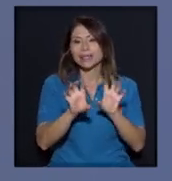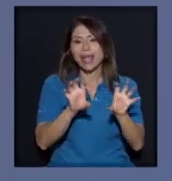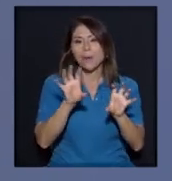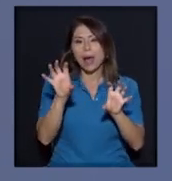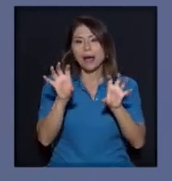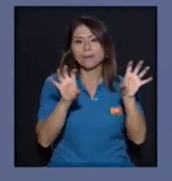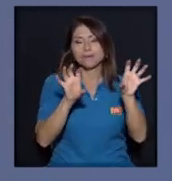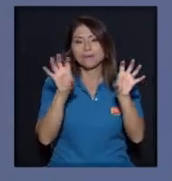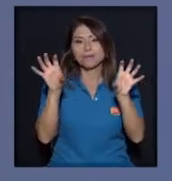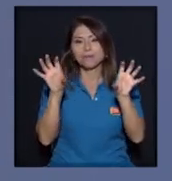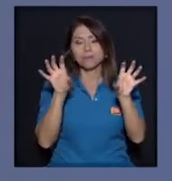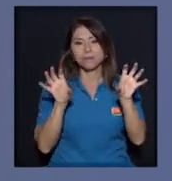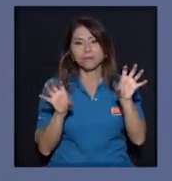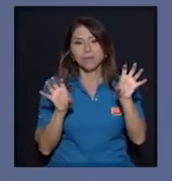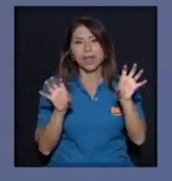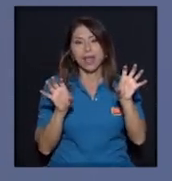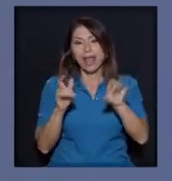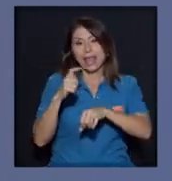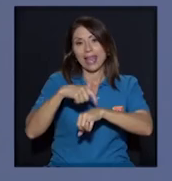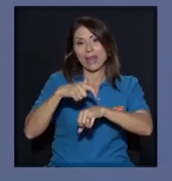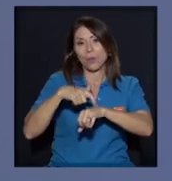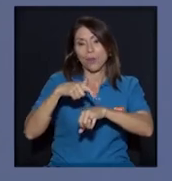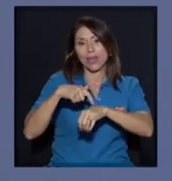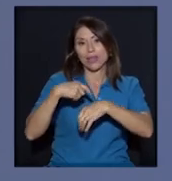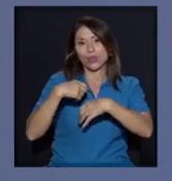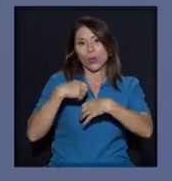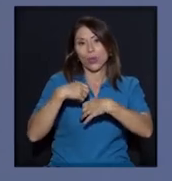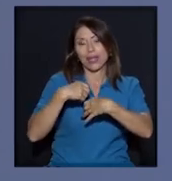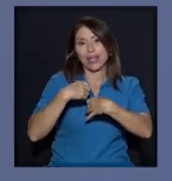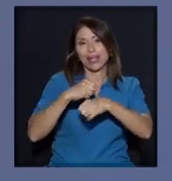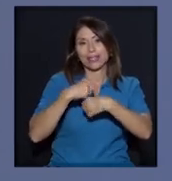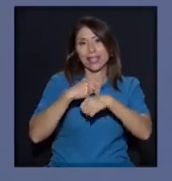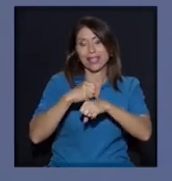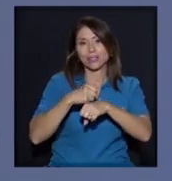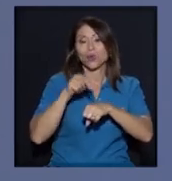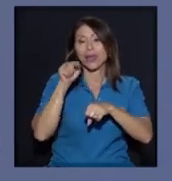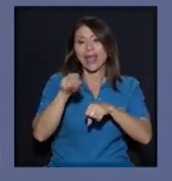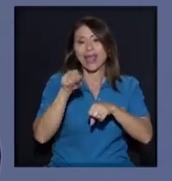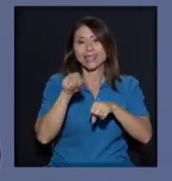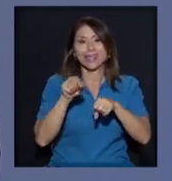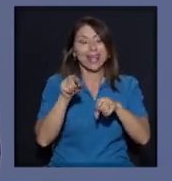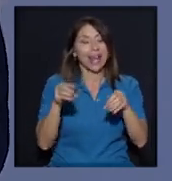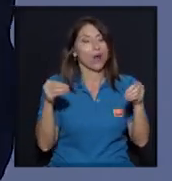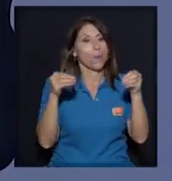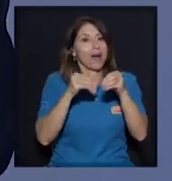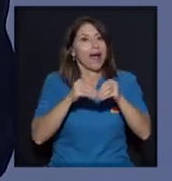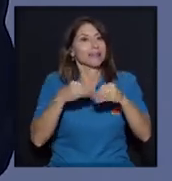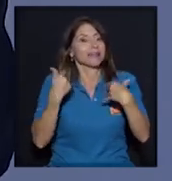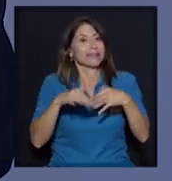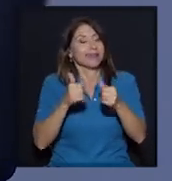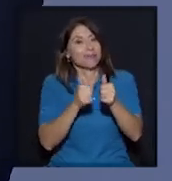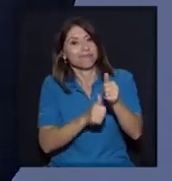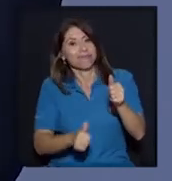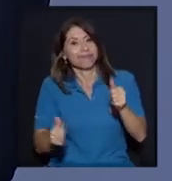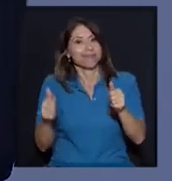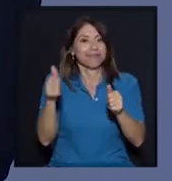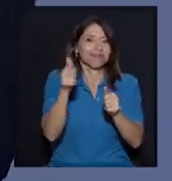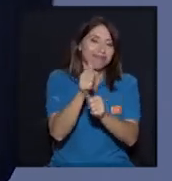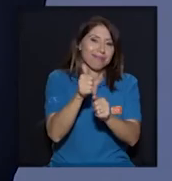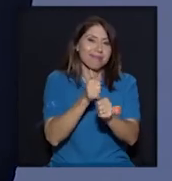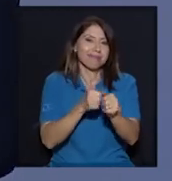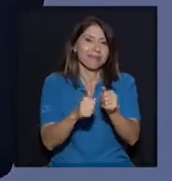es, por lo menos en el momento que se sacó, lo más adelantado que había en toda América Latina. Ni siquiera Chile